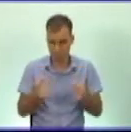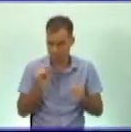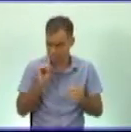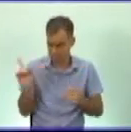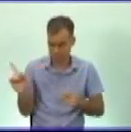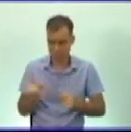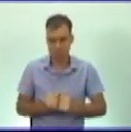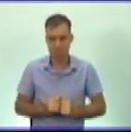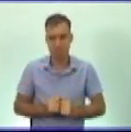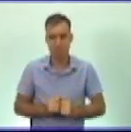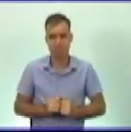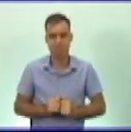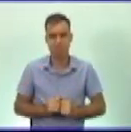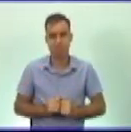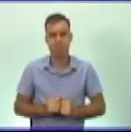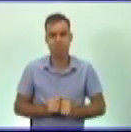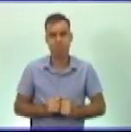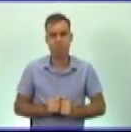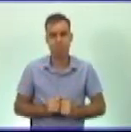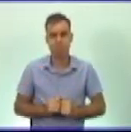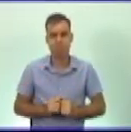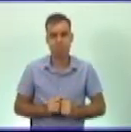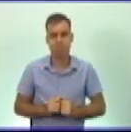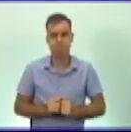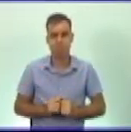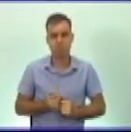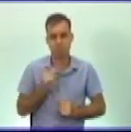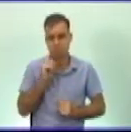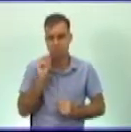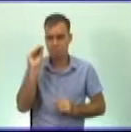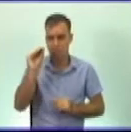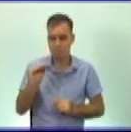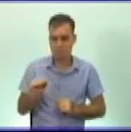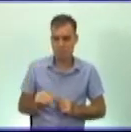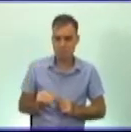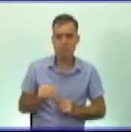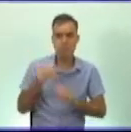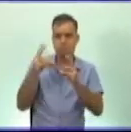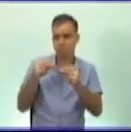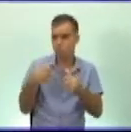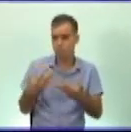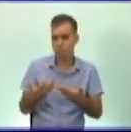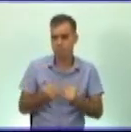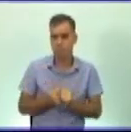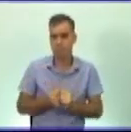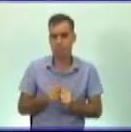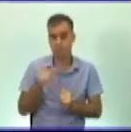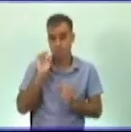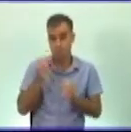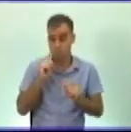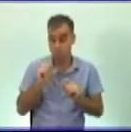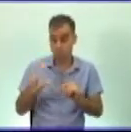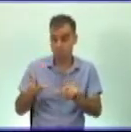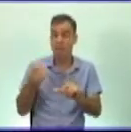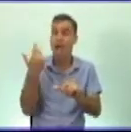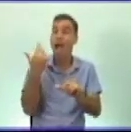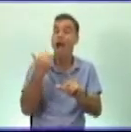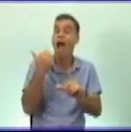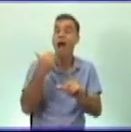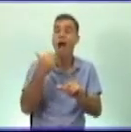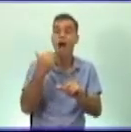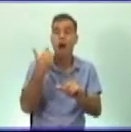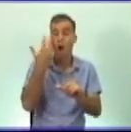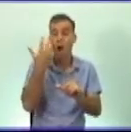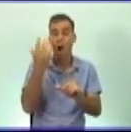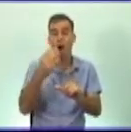cilindro, volumen del cilindro, el cuadrado BCD, que lo tenemos ya de nuevamente en la imagen, ahora